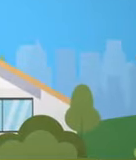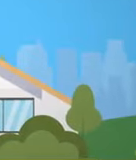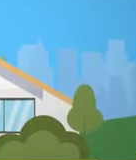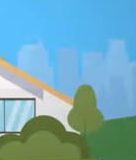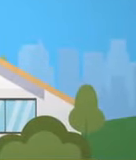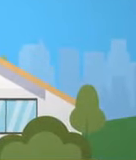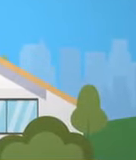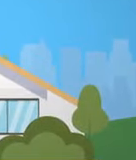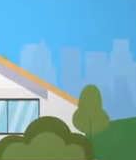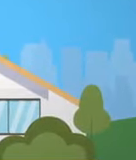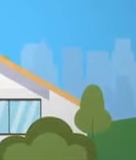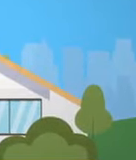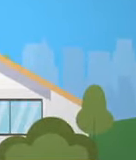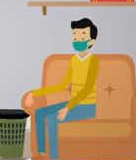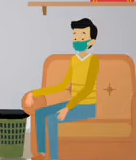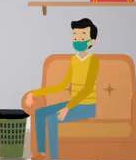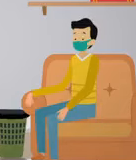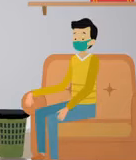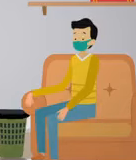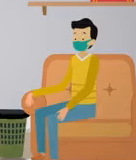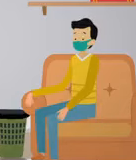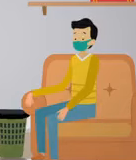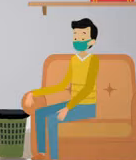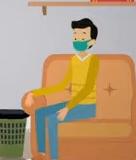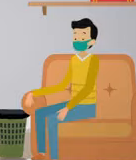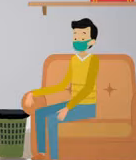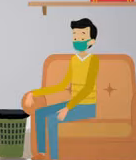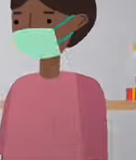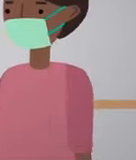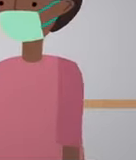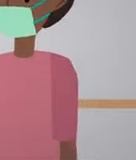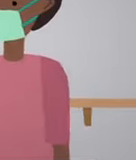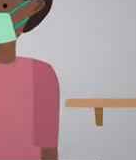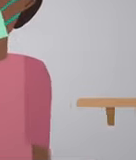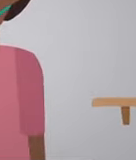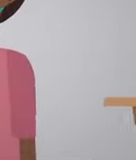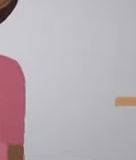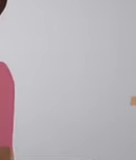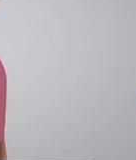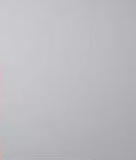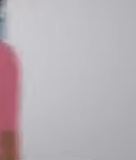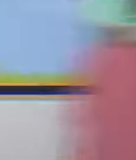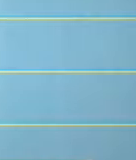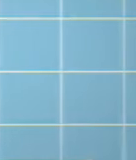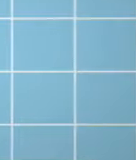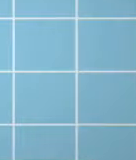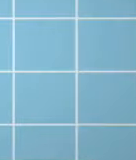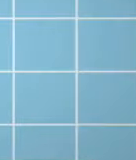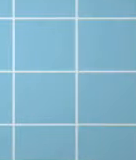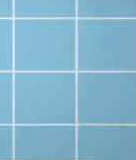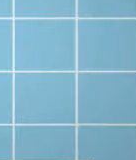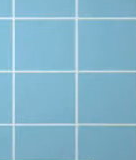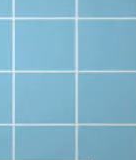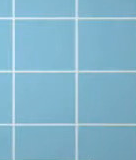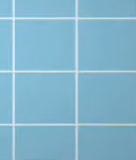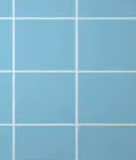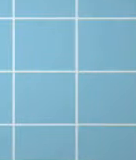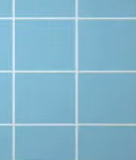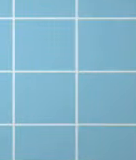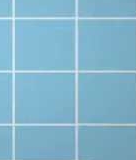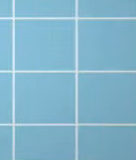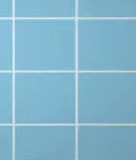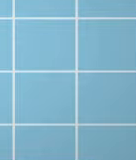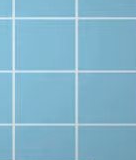Quien se encargue de cuidar a la persona con COVID-19 deberá mantener estrictas medidas de higiene antes y después de estar